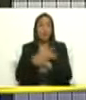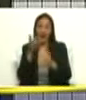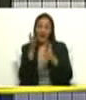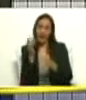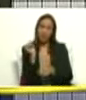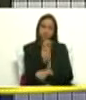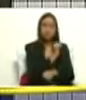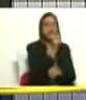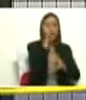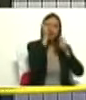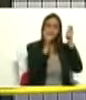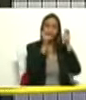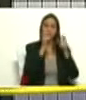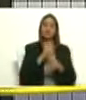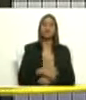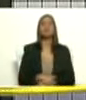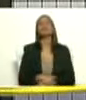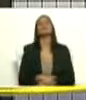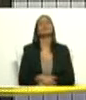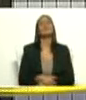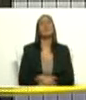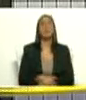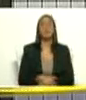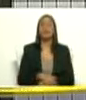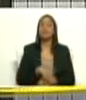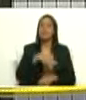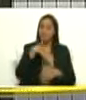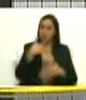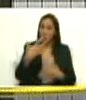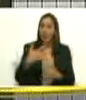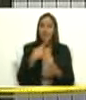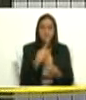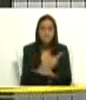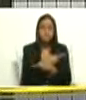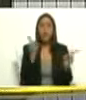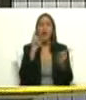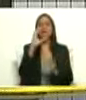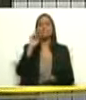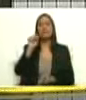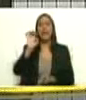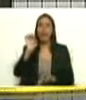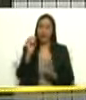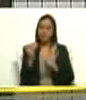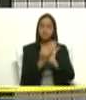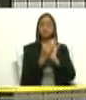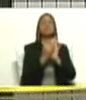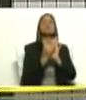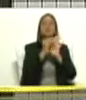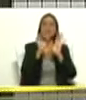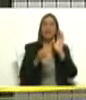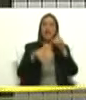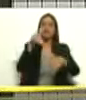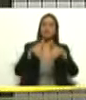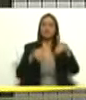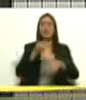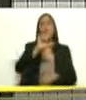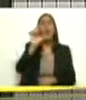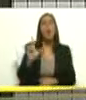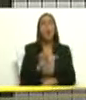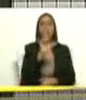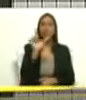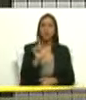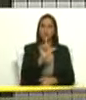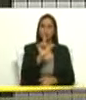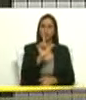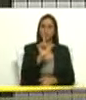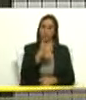revolución al final CN fijó las elecciones en el mes de julio finales de julio